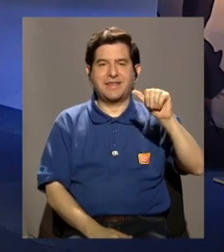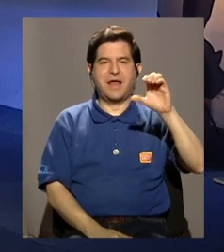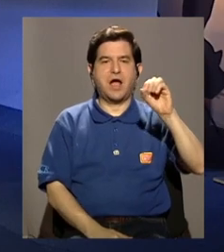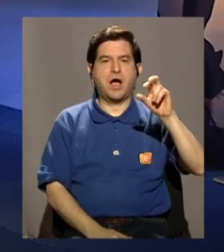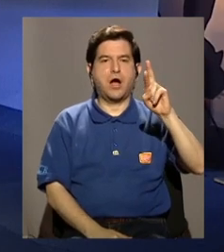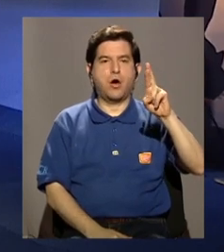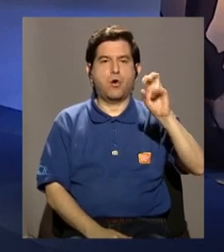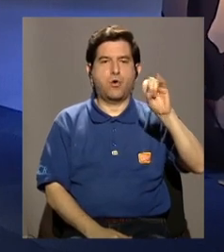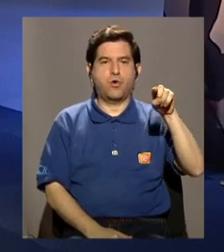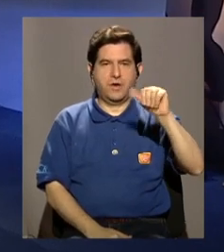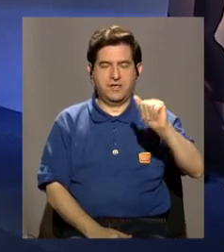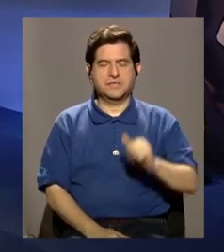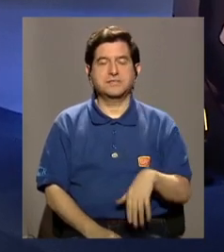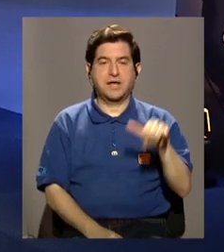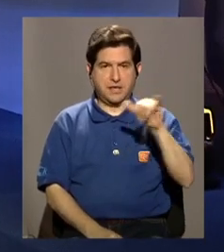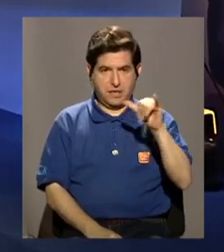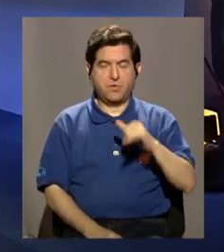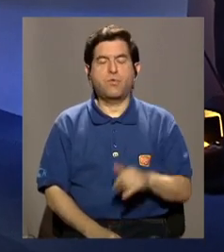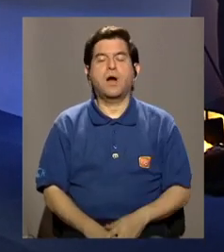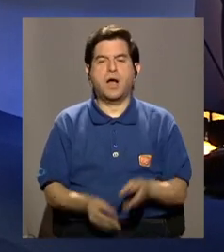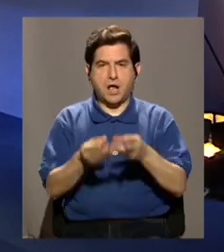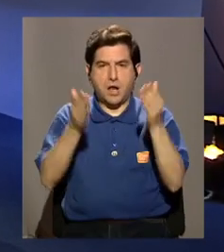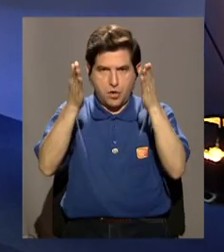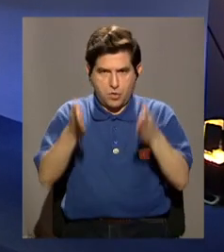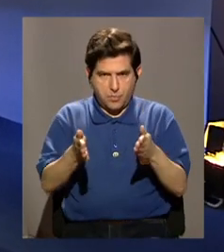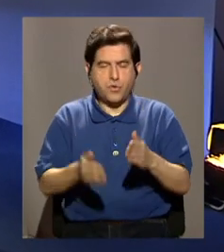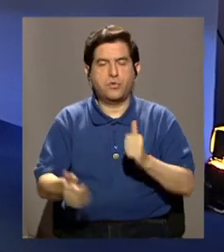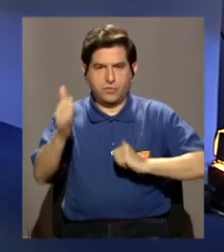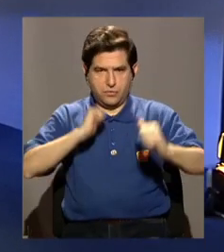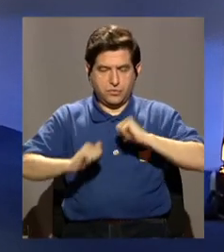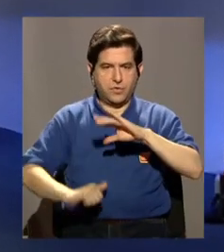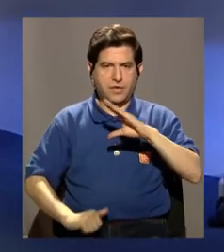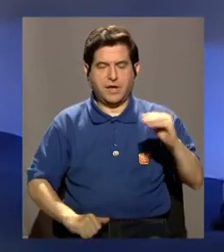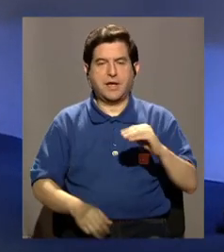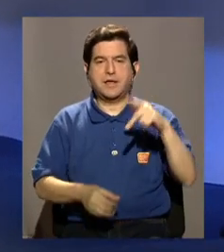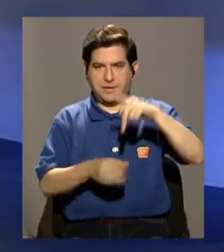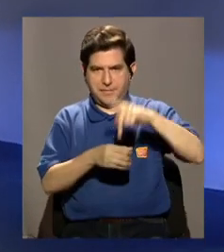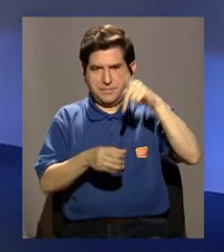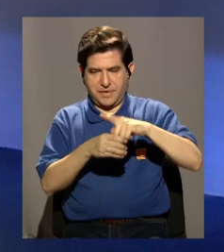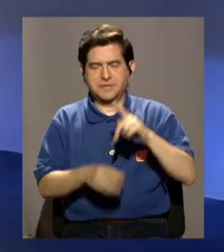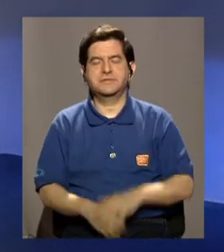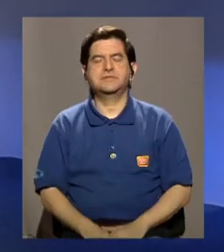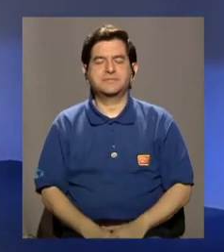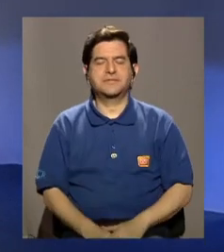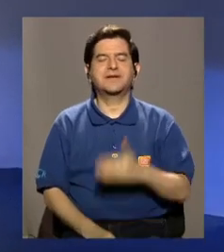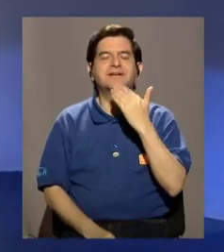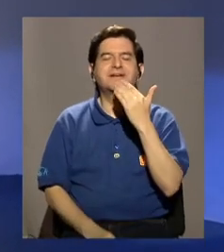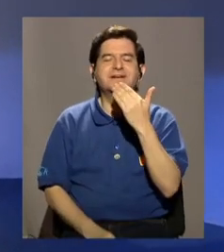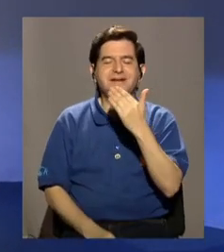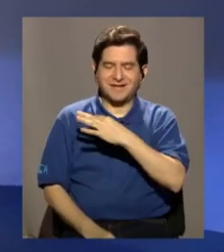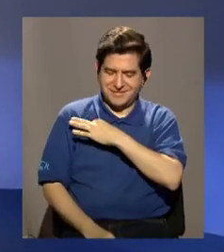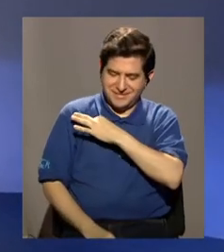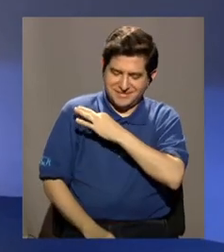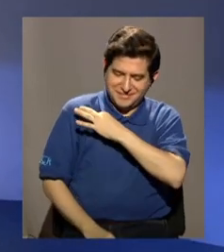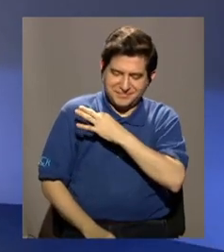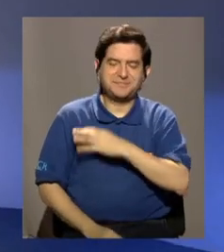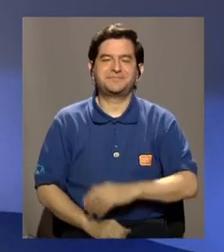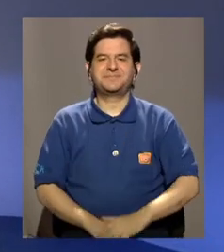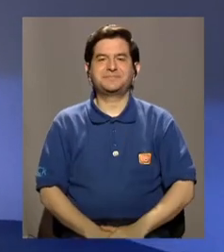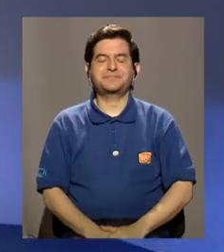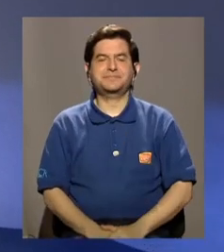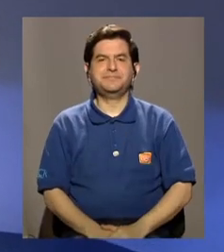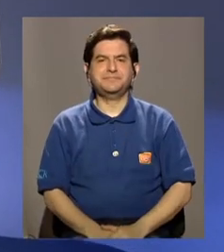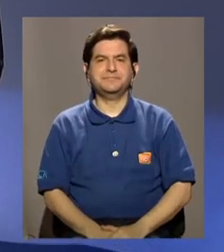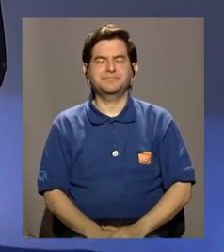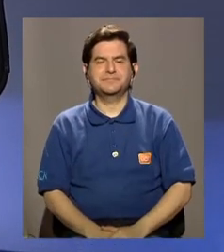orissa que también es productora teatral y forma parte del elenco muchas gracias por invitarme san